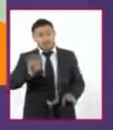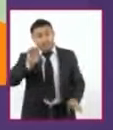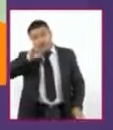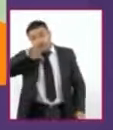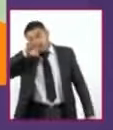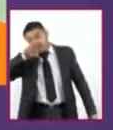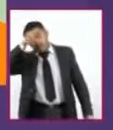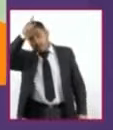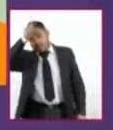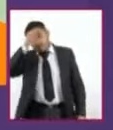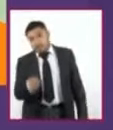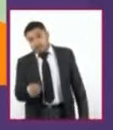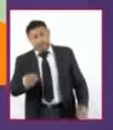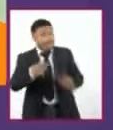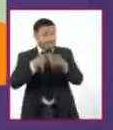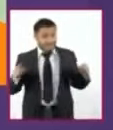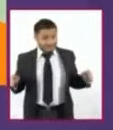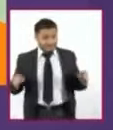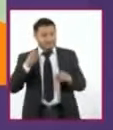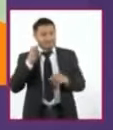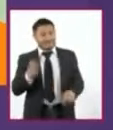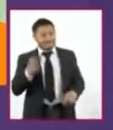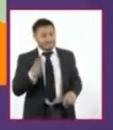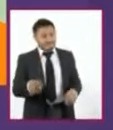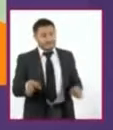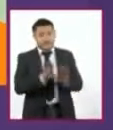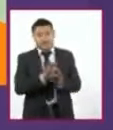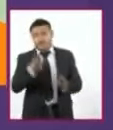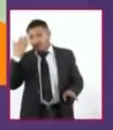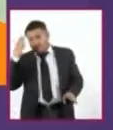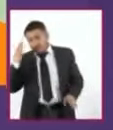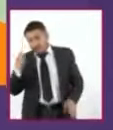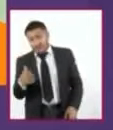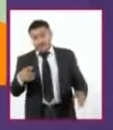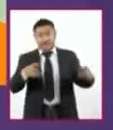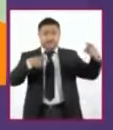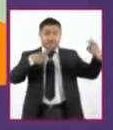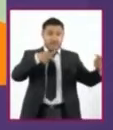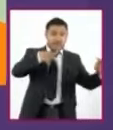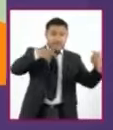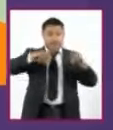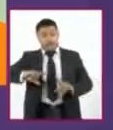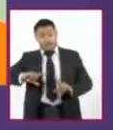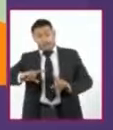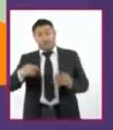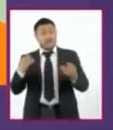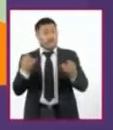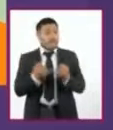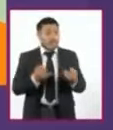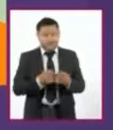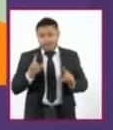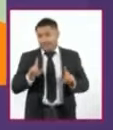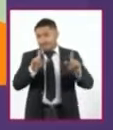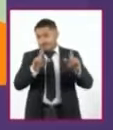En este tipo de simetría, además de que es un reflejo, la figura invierte su posición, como lo muestra la